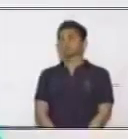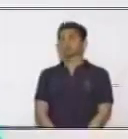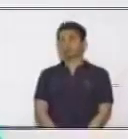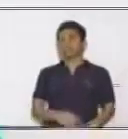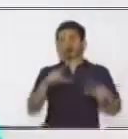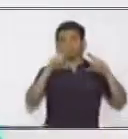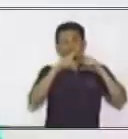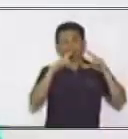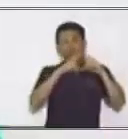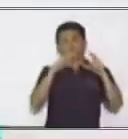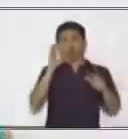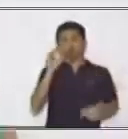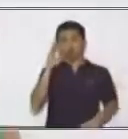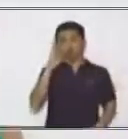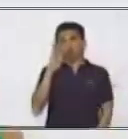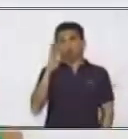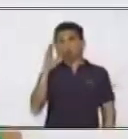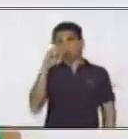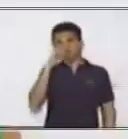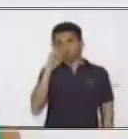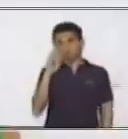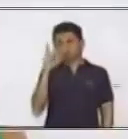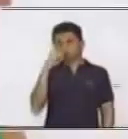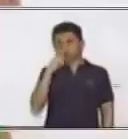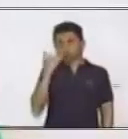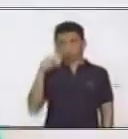obtusángulo. Apúntenlo pues.